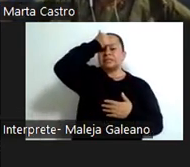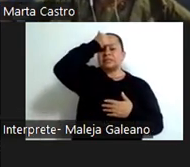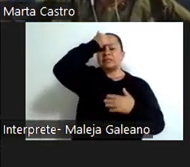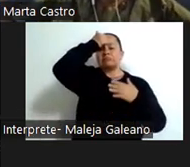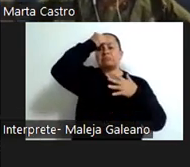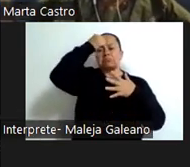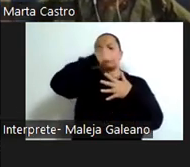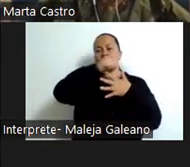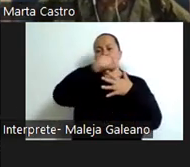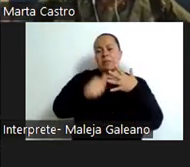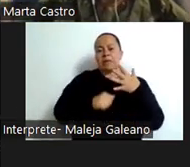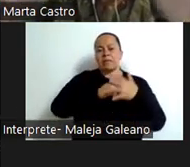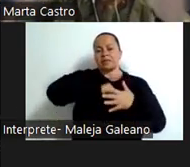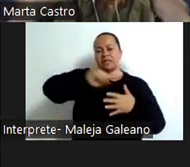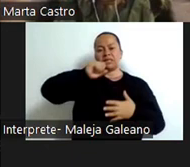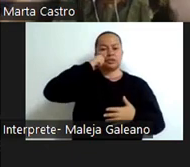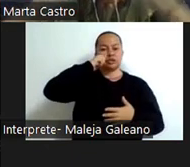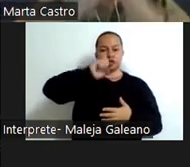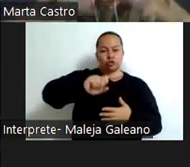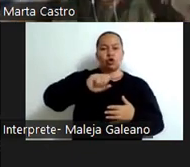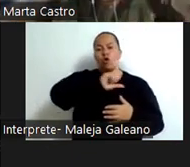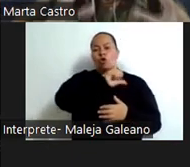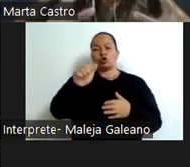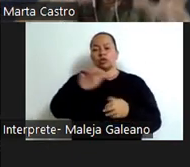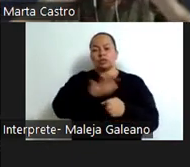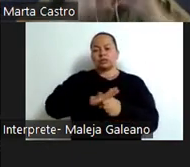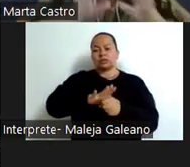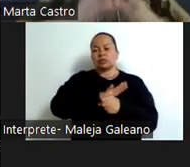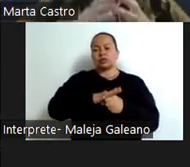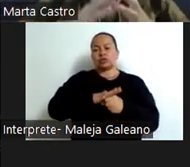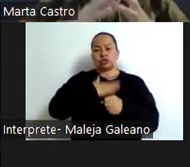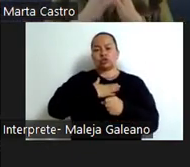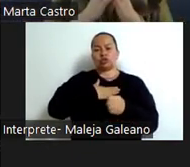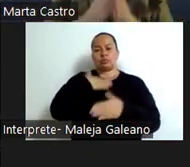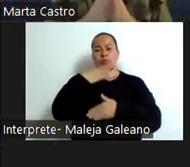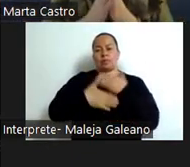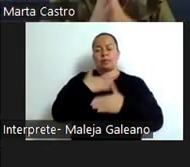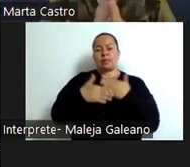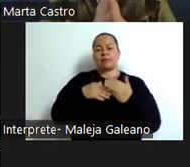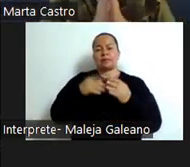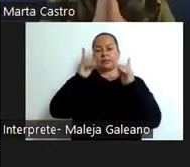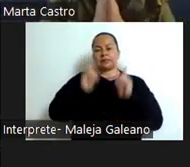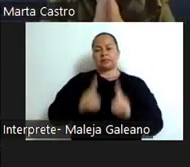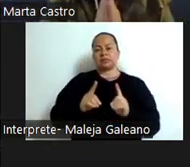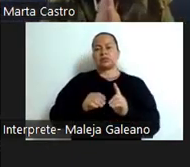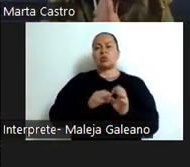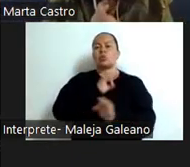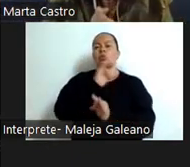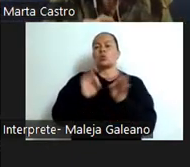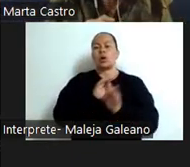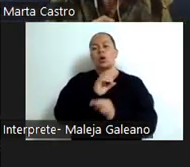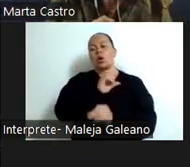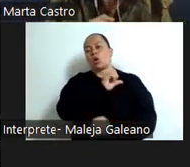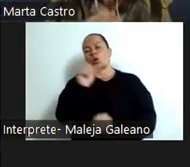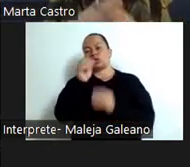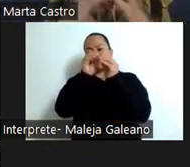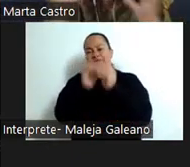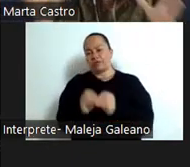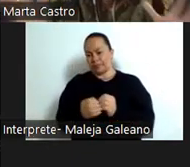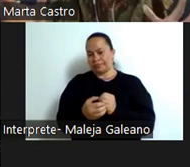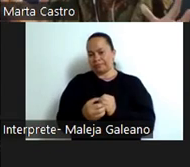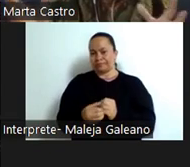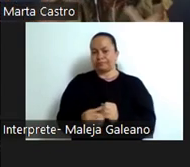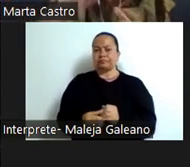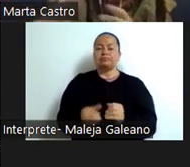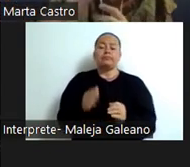humanos y otra cosa es decir yo por lo tanto yo en mi decisión lo protejo como tal eso todavía eh Pues todavía